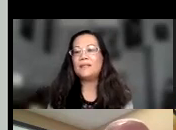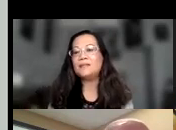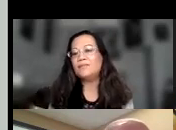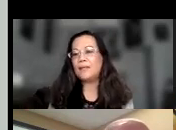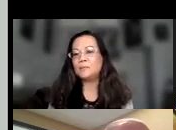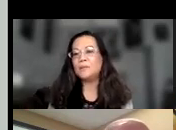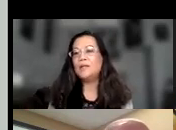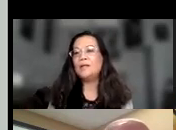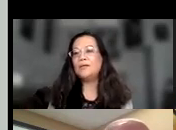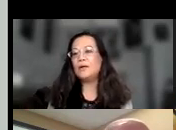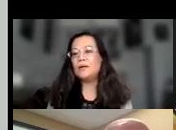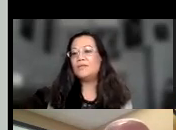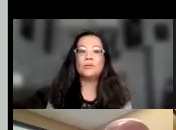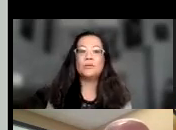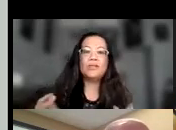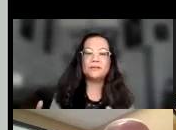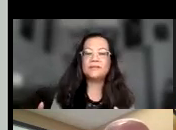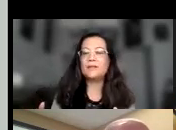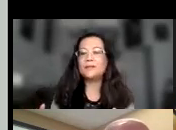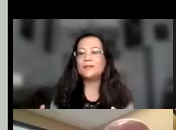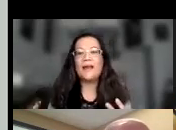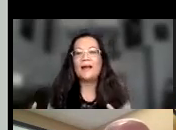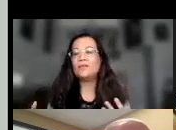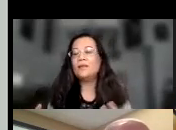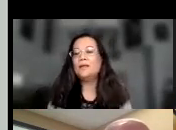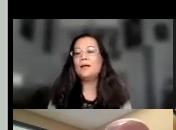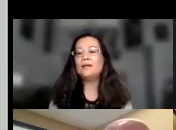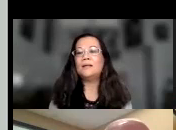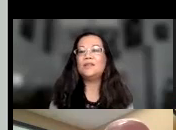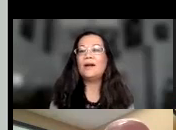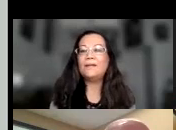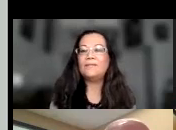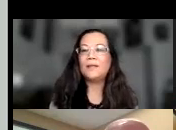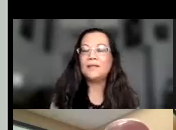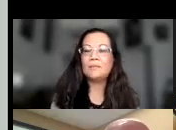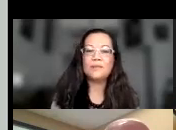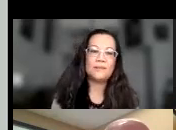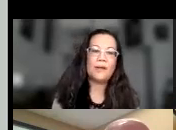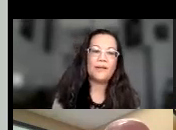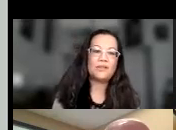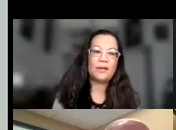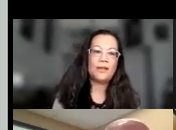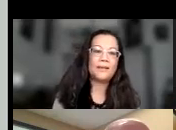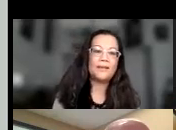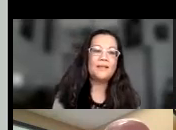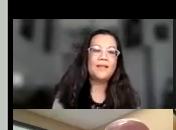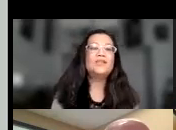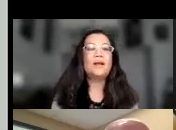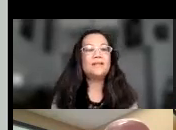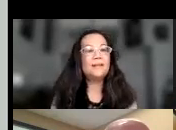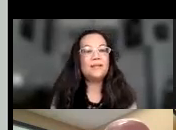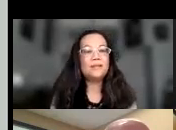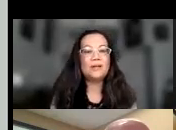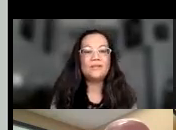entrenamientos, pero esto significa que el financiamiento está disponible para los centros regionales para que tengan